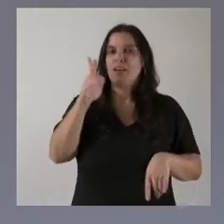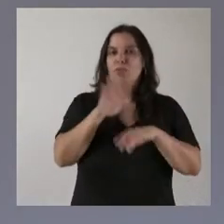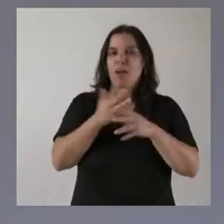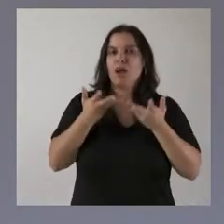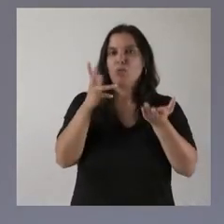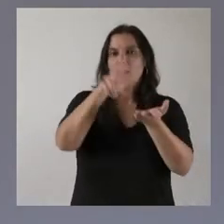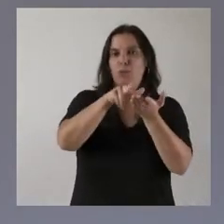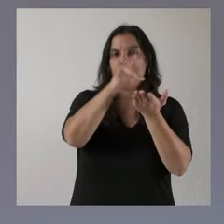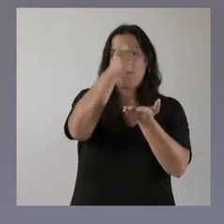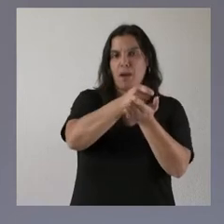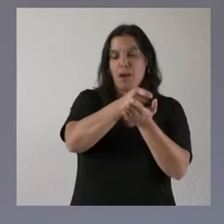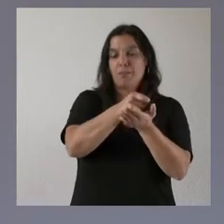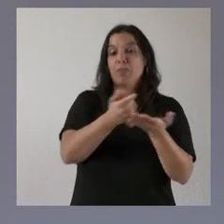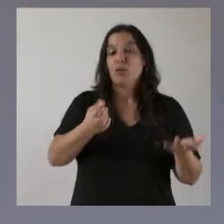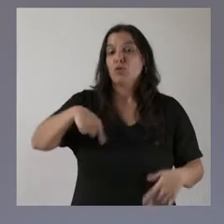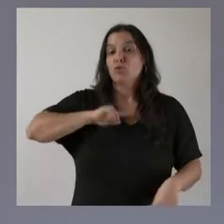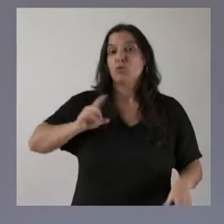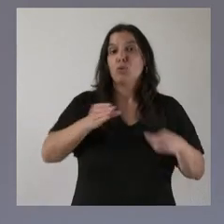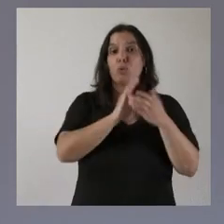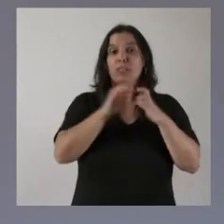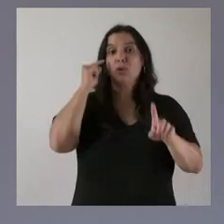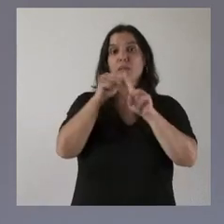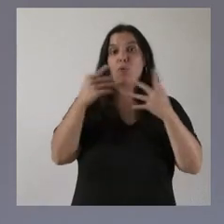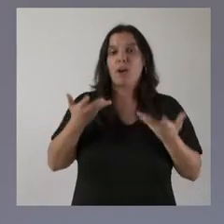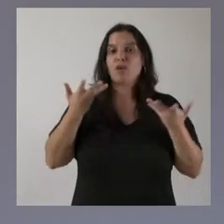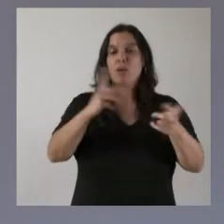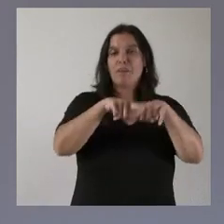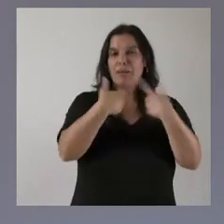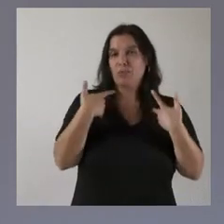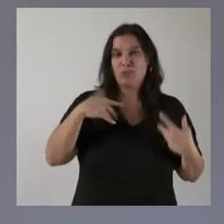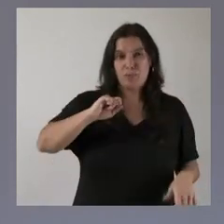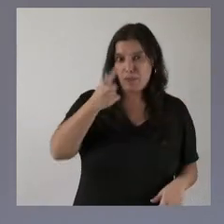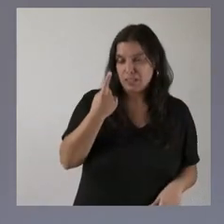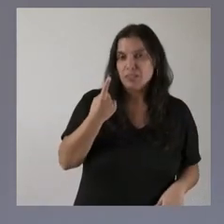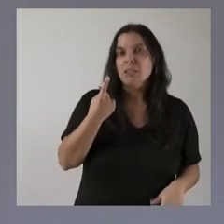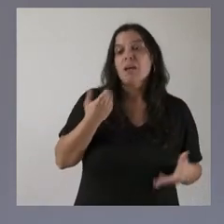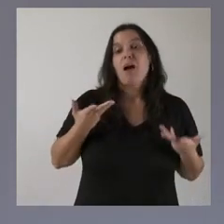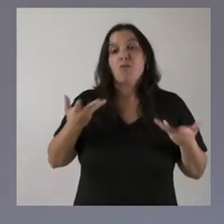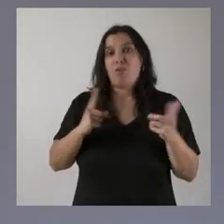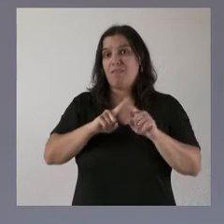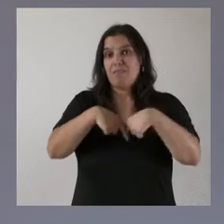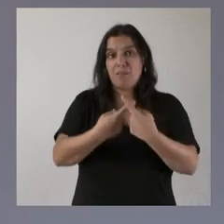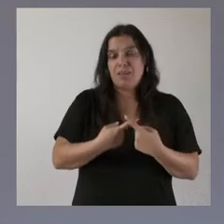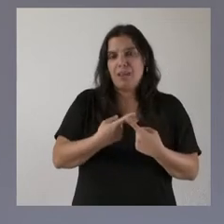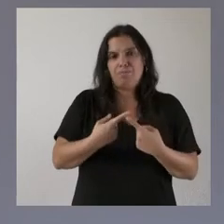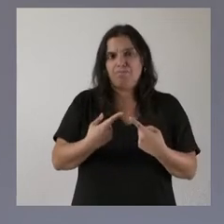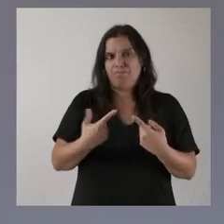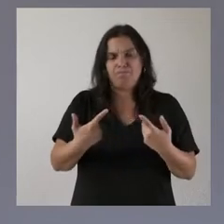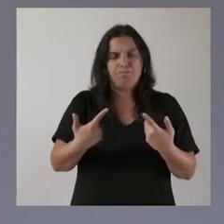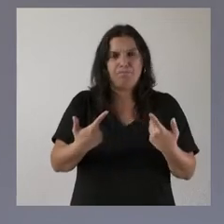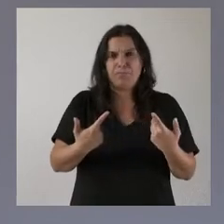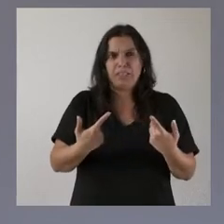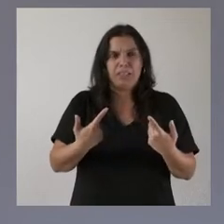es por un lado ayudar a las familias más vulnerables ayudar a las familias que peor lo están pasando